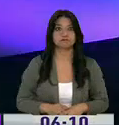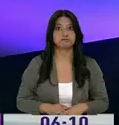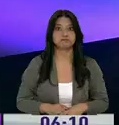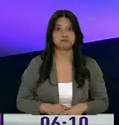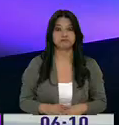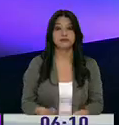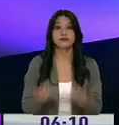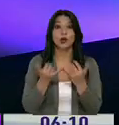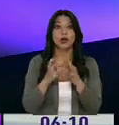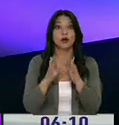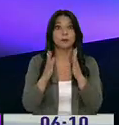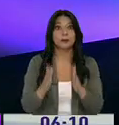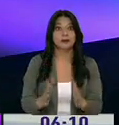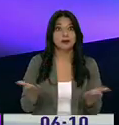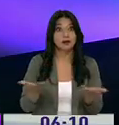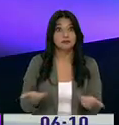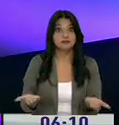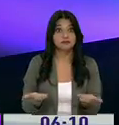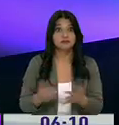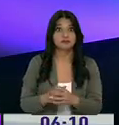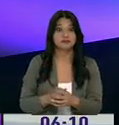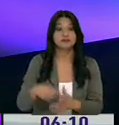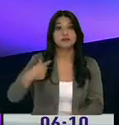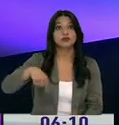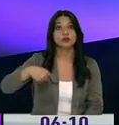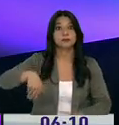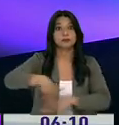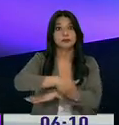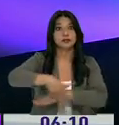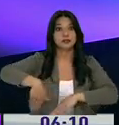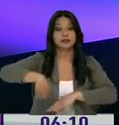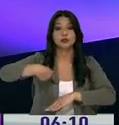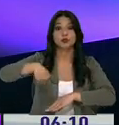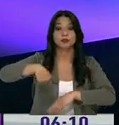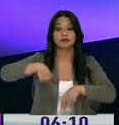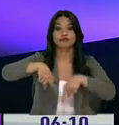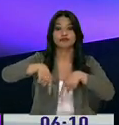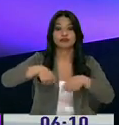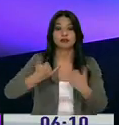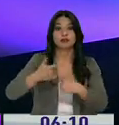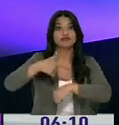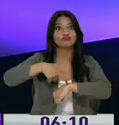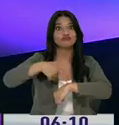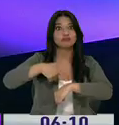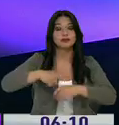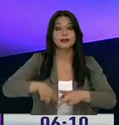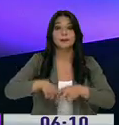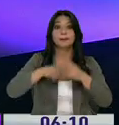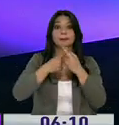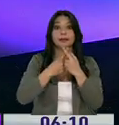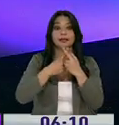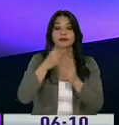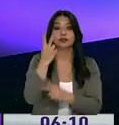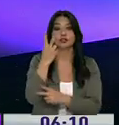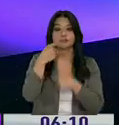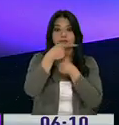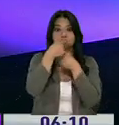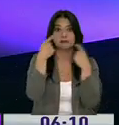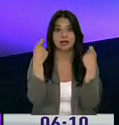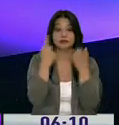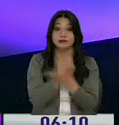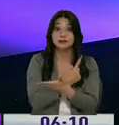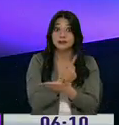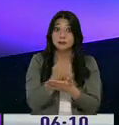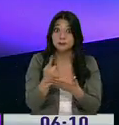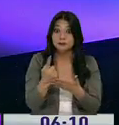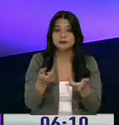con Sofía Vintimilla, está en la avenida Quitumbe, reporte tráfico a esta hora, iniciando este 2 de marzo semana y